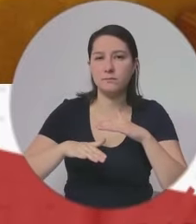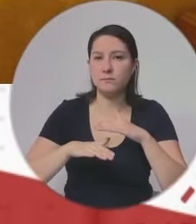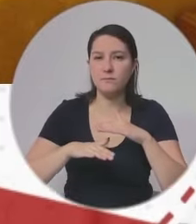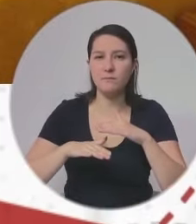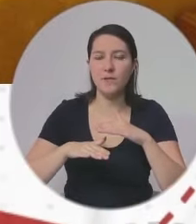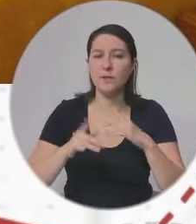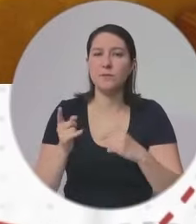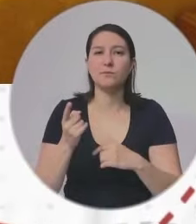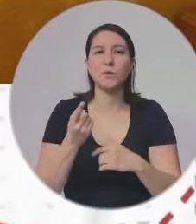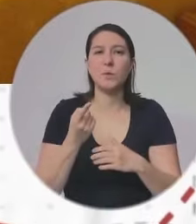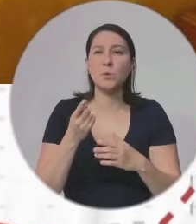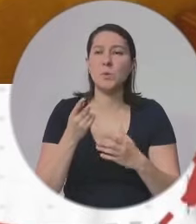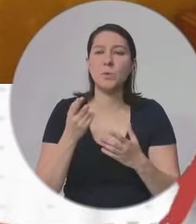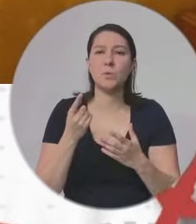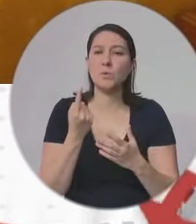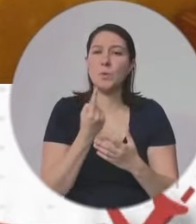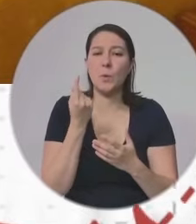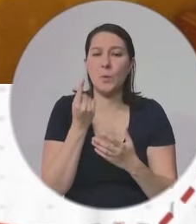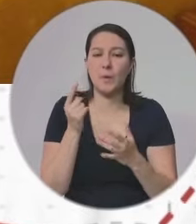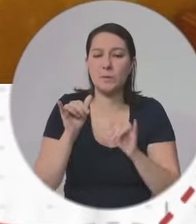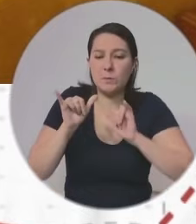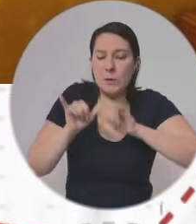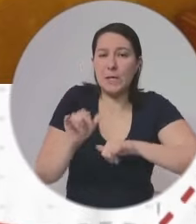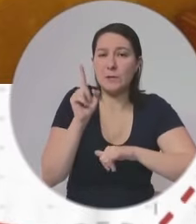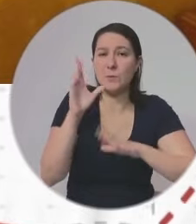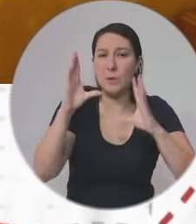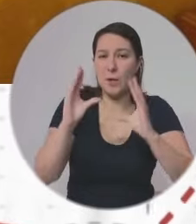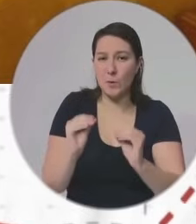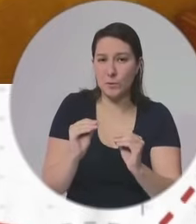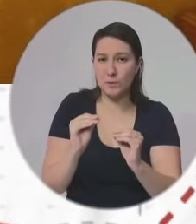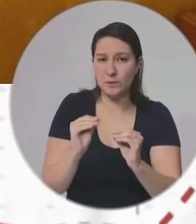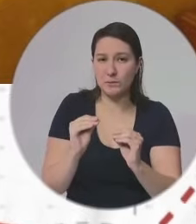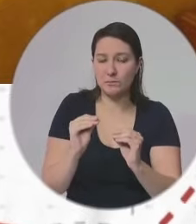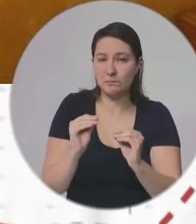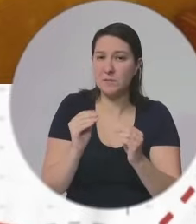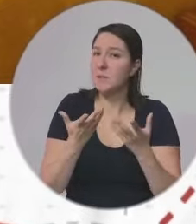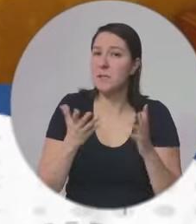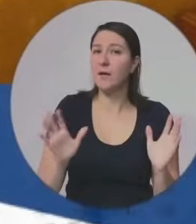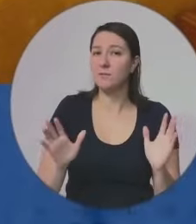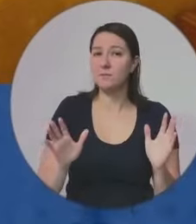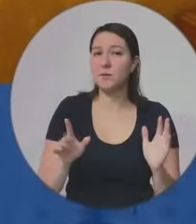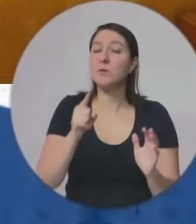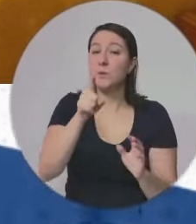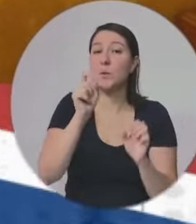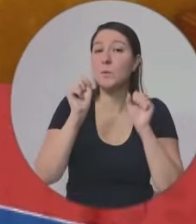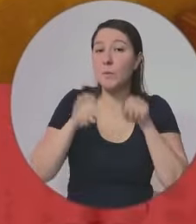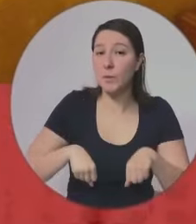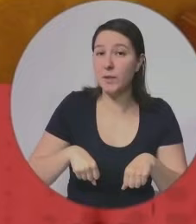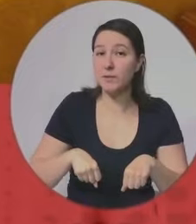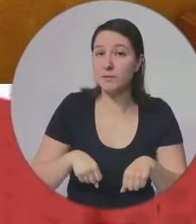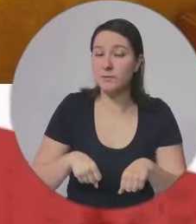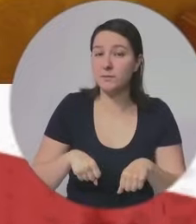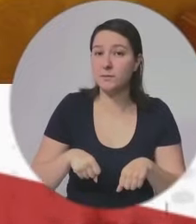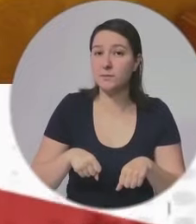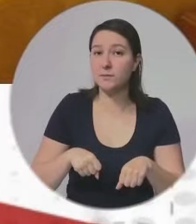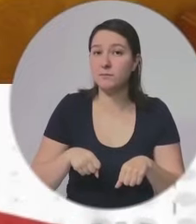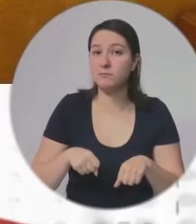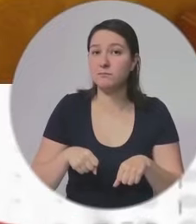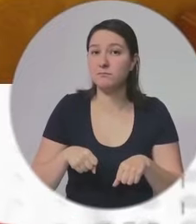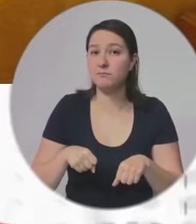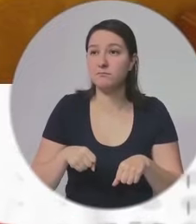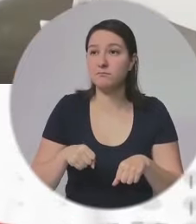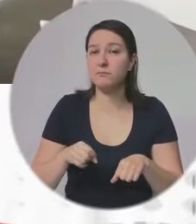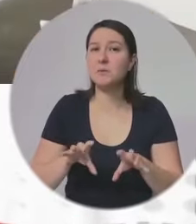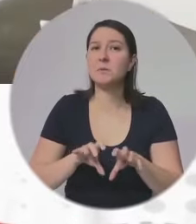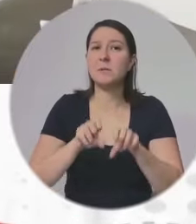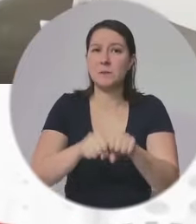pasar una noche hoteles de paso verdad que básicamente ustedes pueden Sí o sí tenerlo en cuenta si es un si es un